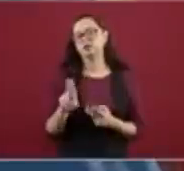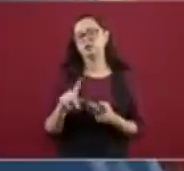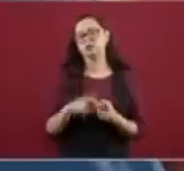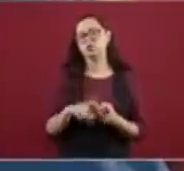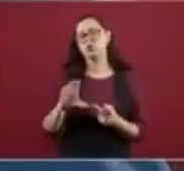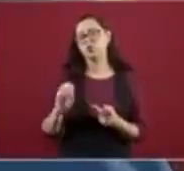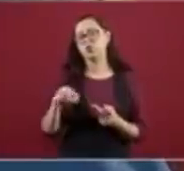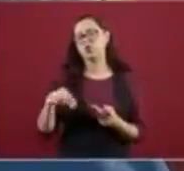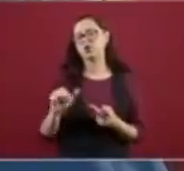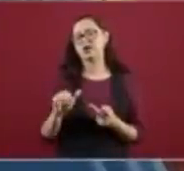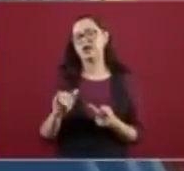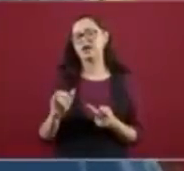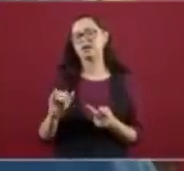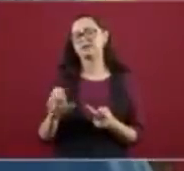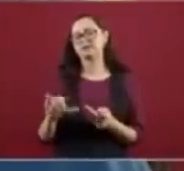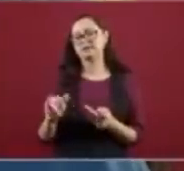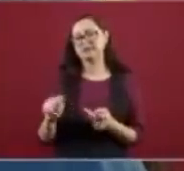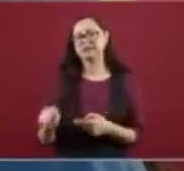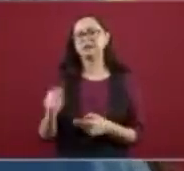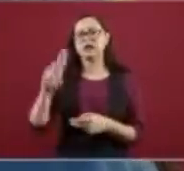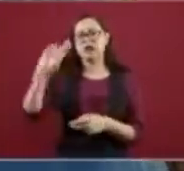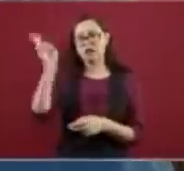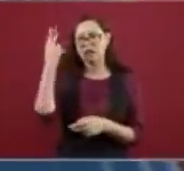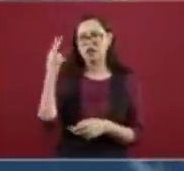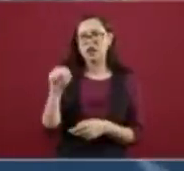la UNAM que tiene ahí la Casa del Lago,